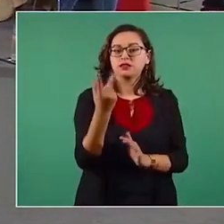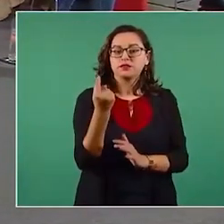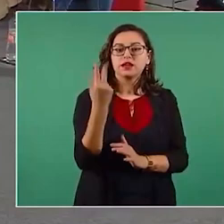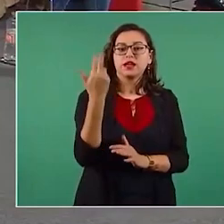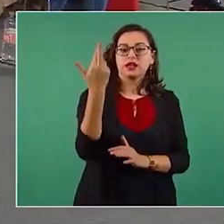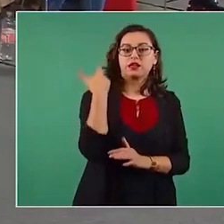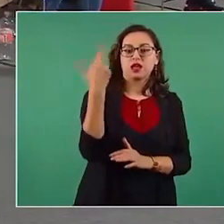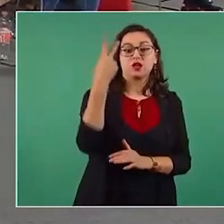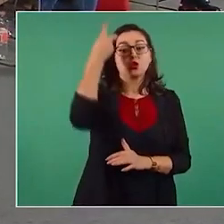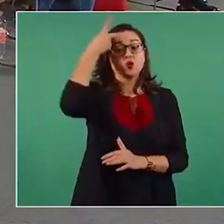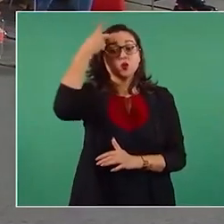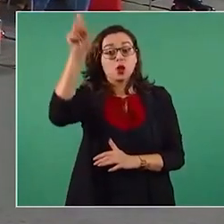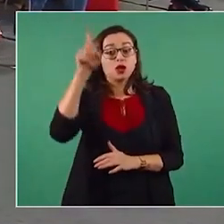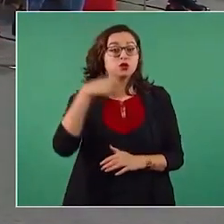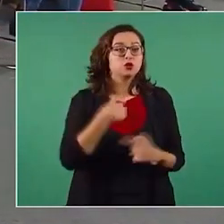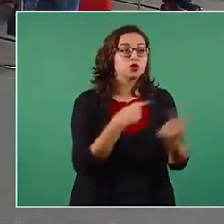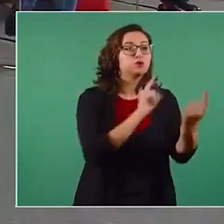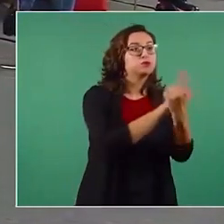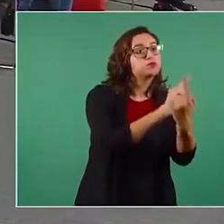a